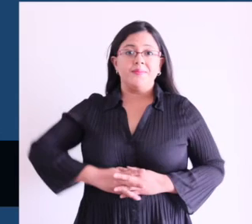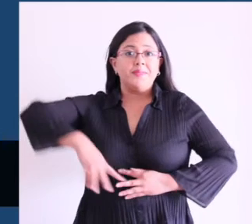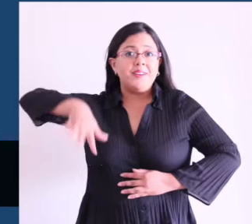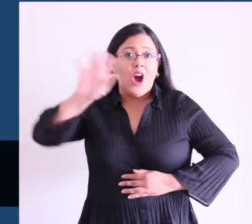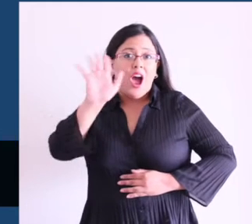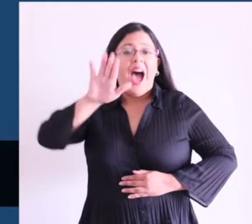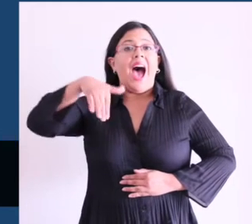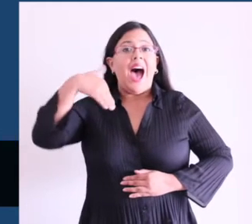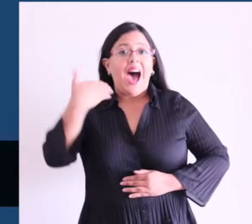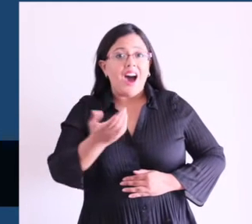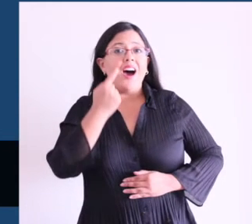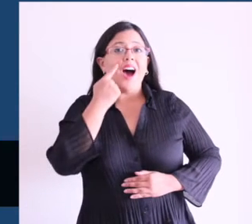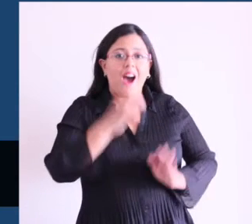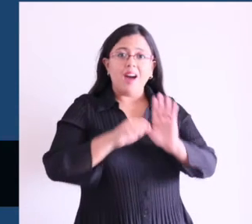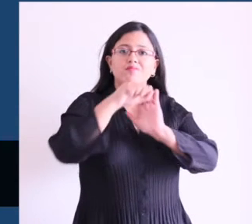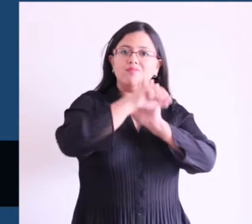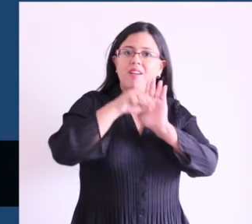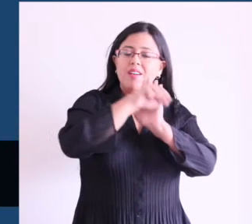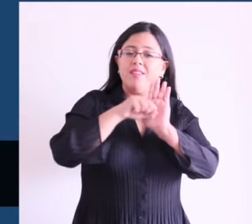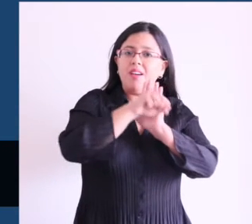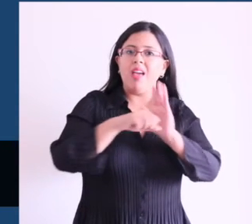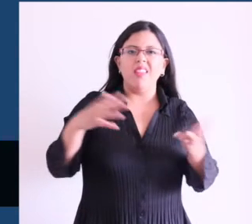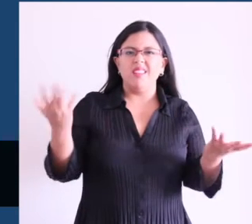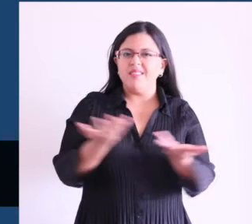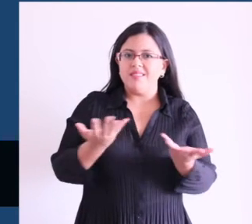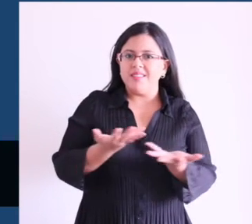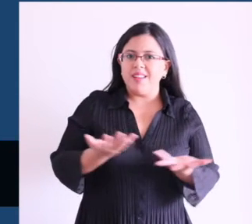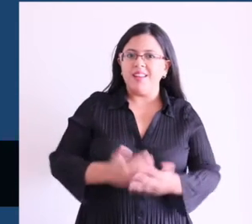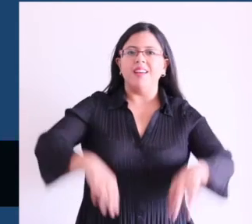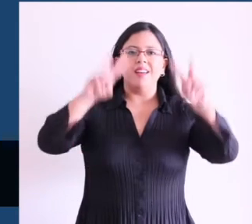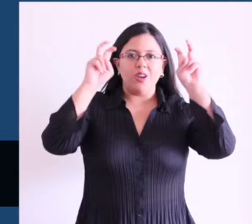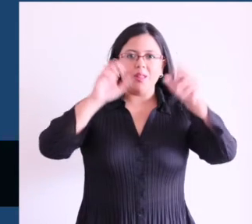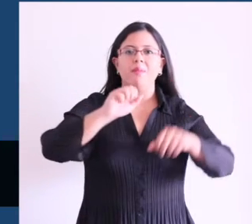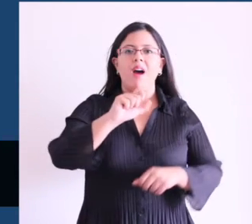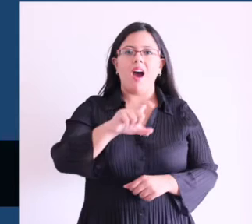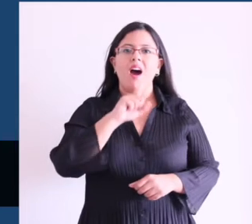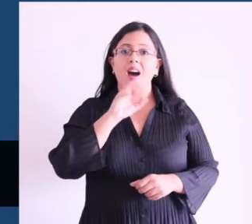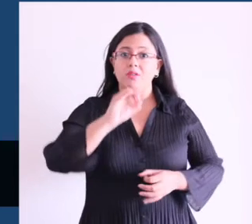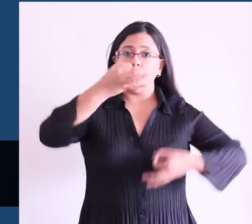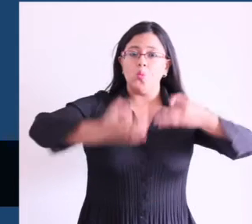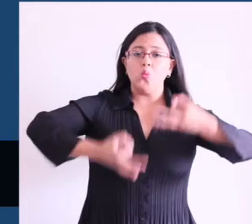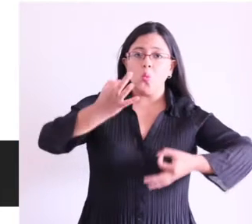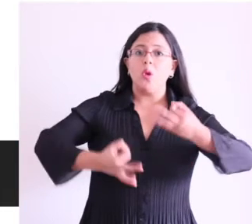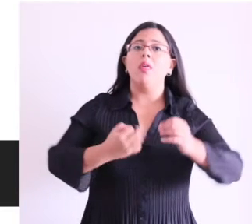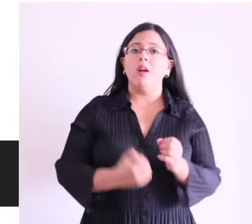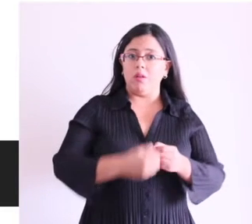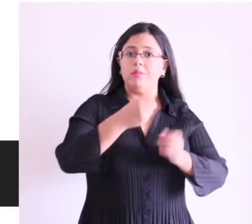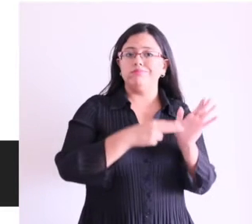Hola, a continuación vamos a revisar una cápsula general del acto jurídico que contiene lo